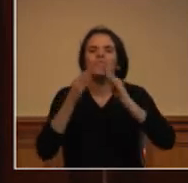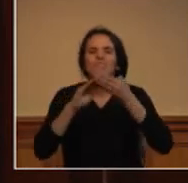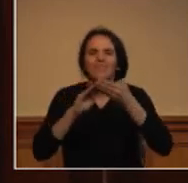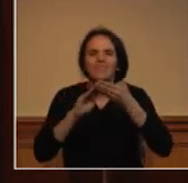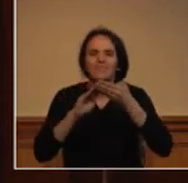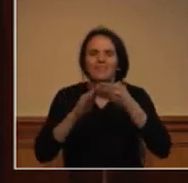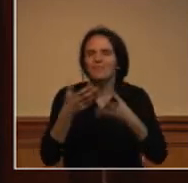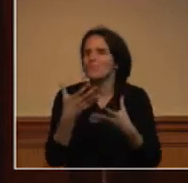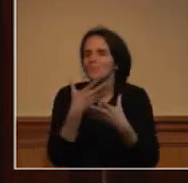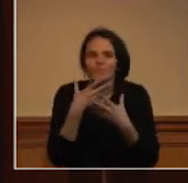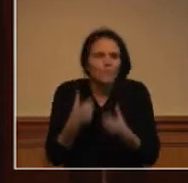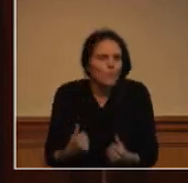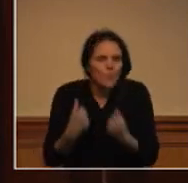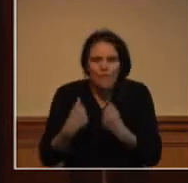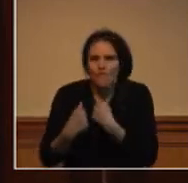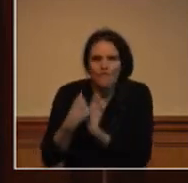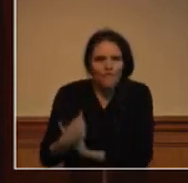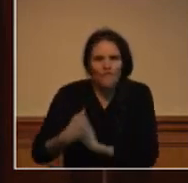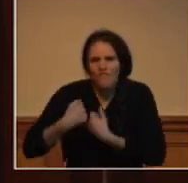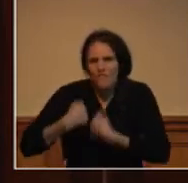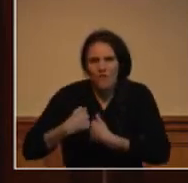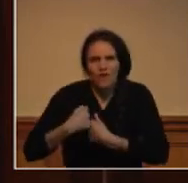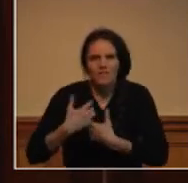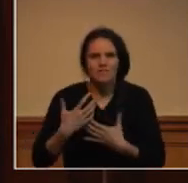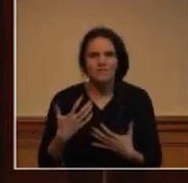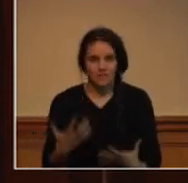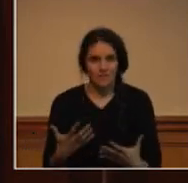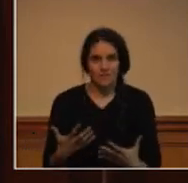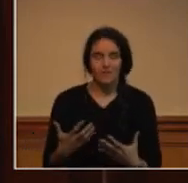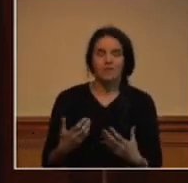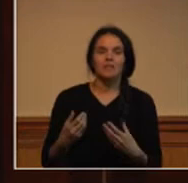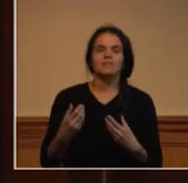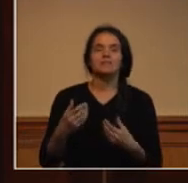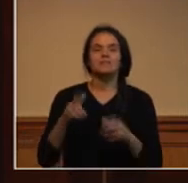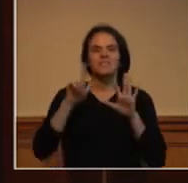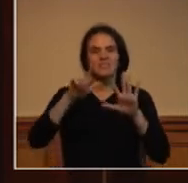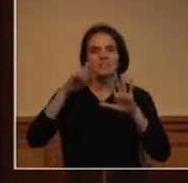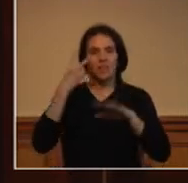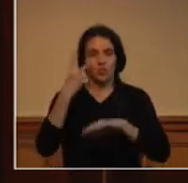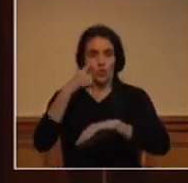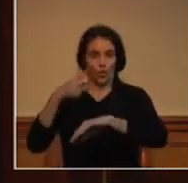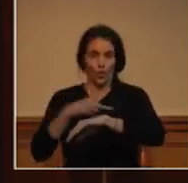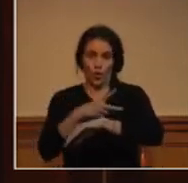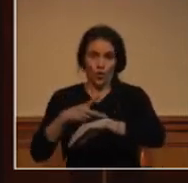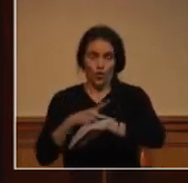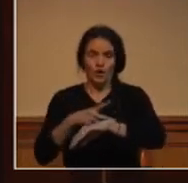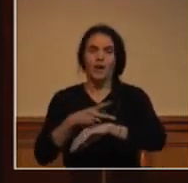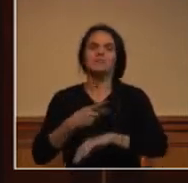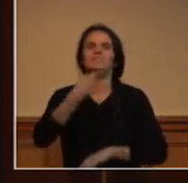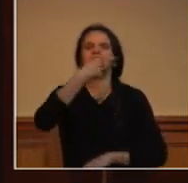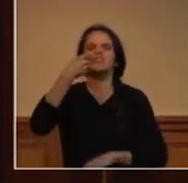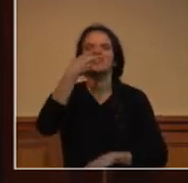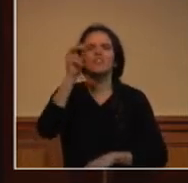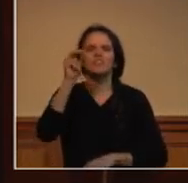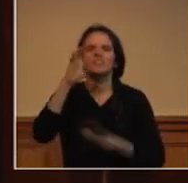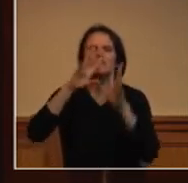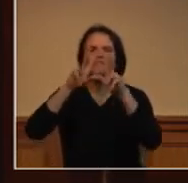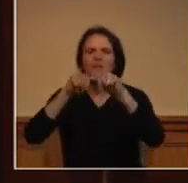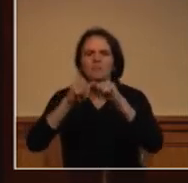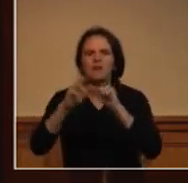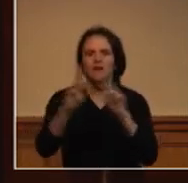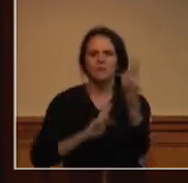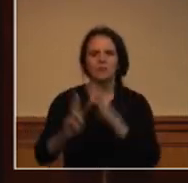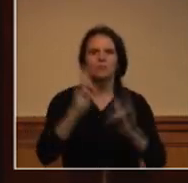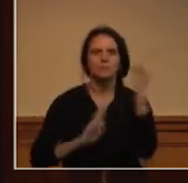pero tremendamente afiatada y potente. Y en 72 horas se habían registrado 120 familias para